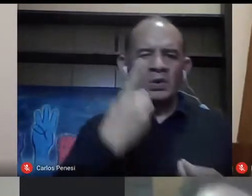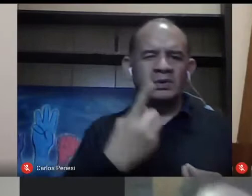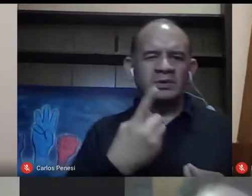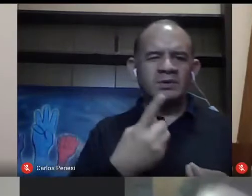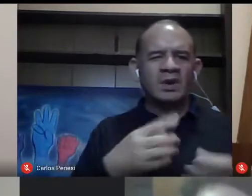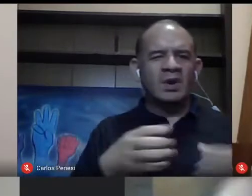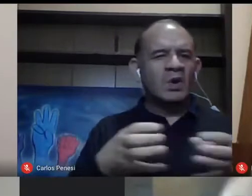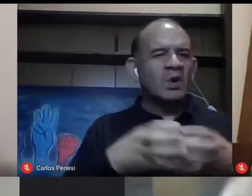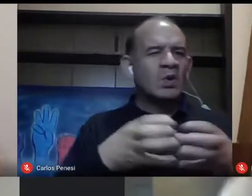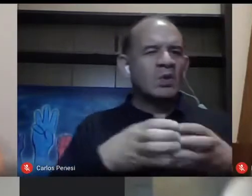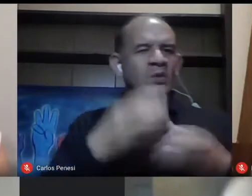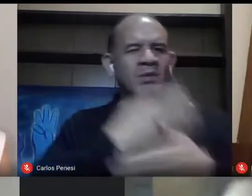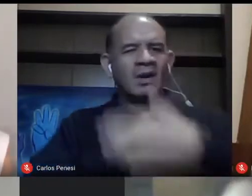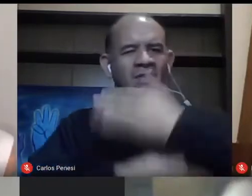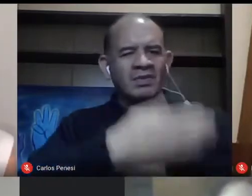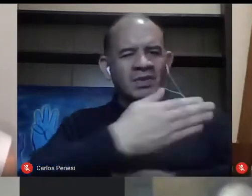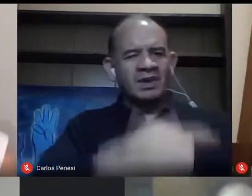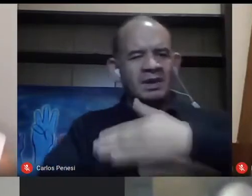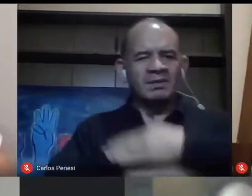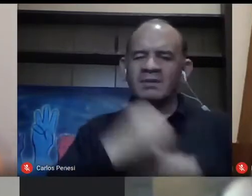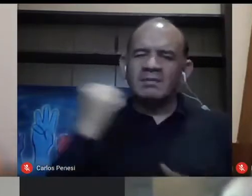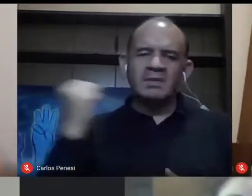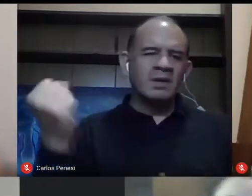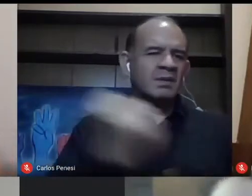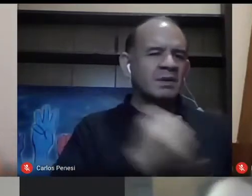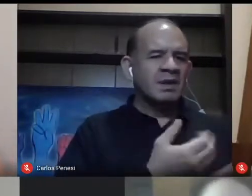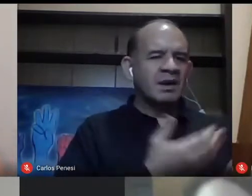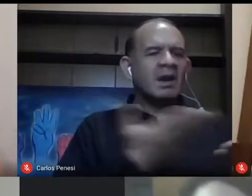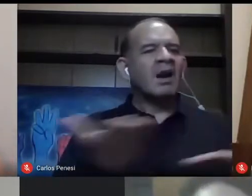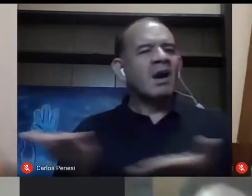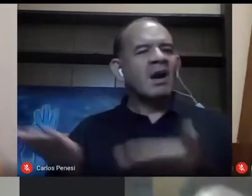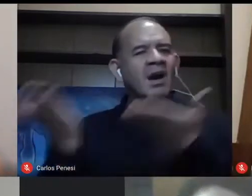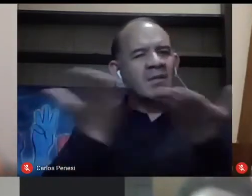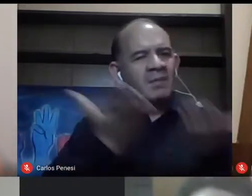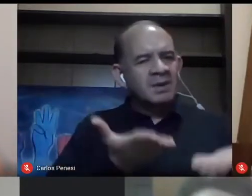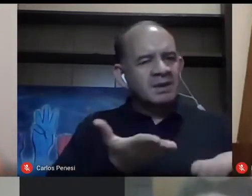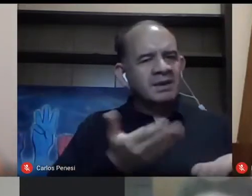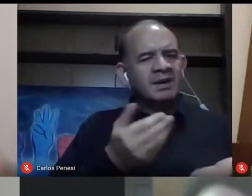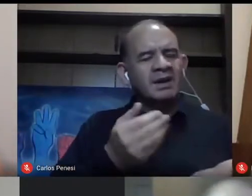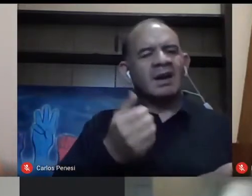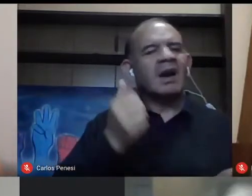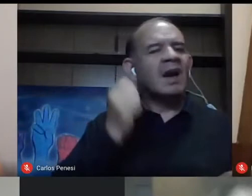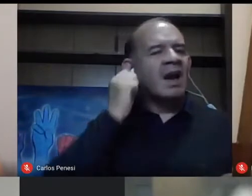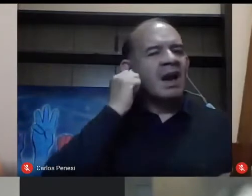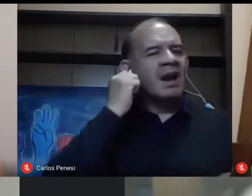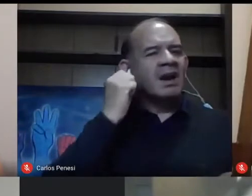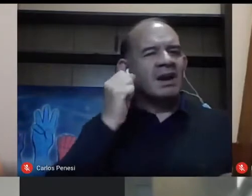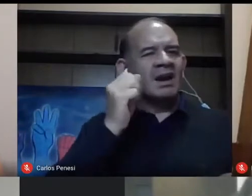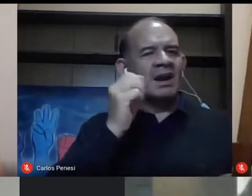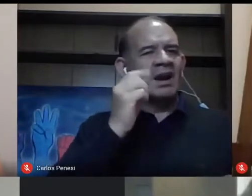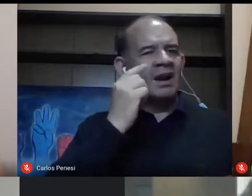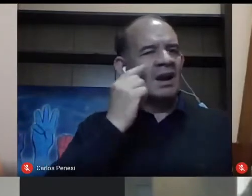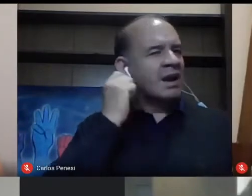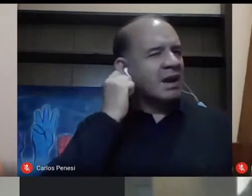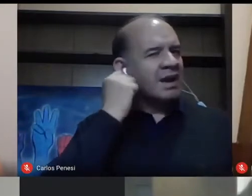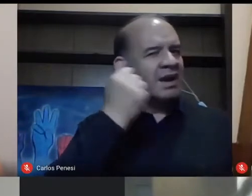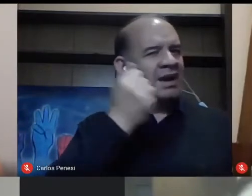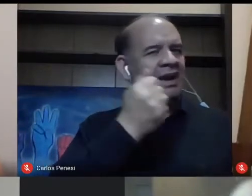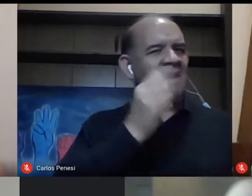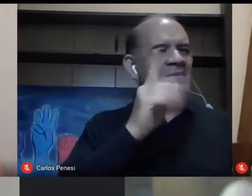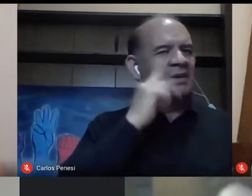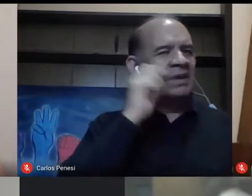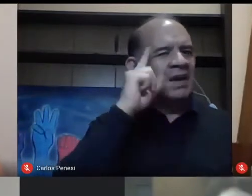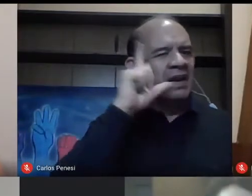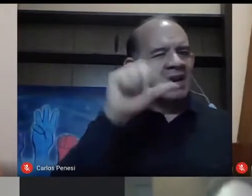de Discapacidad. Es un placer darle la bienvenida a Gabriela Troiano, activista por los derechos de las personas con discapacidad